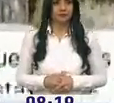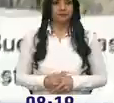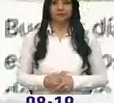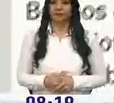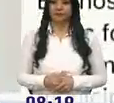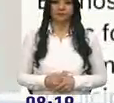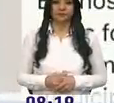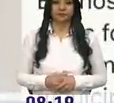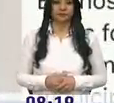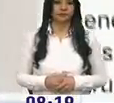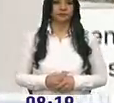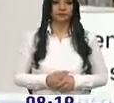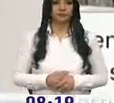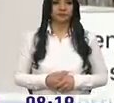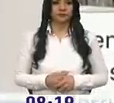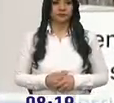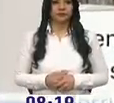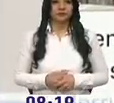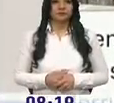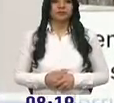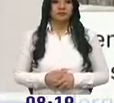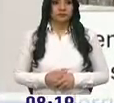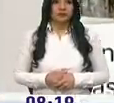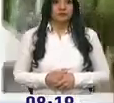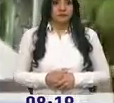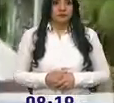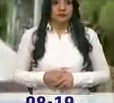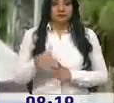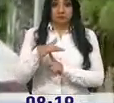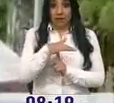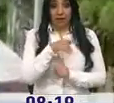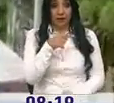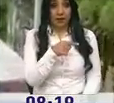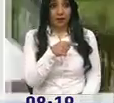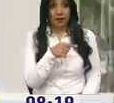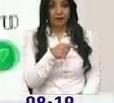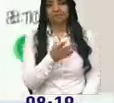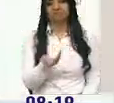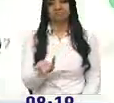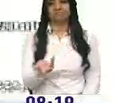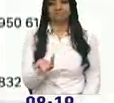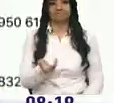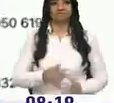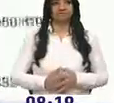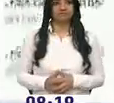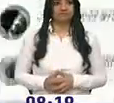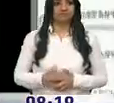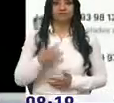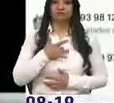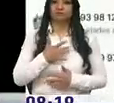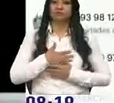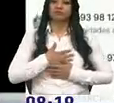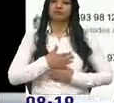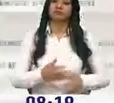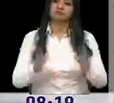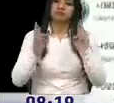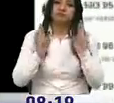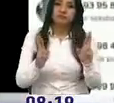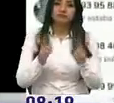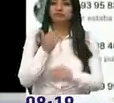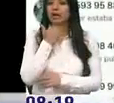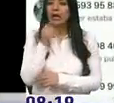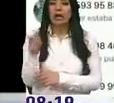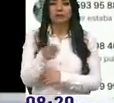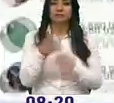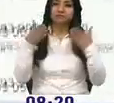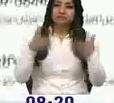¿no? Qué verdadera desgracia. Pero si esto se llama parque, realmente mucha pena. Ojalá alguien en esta época